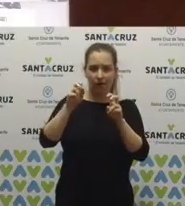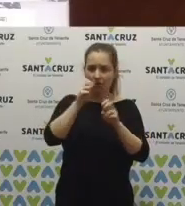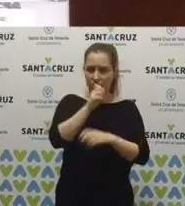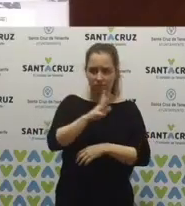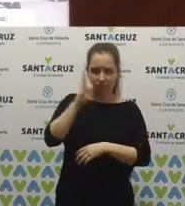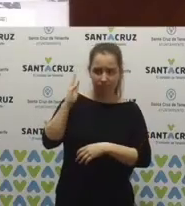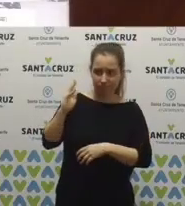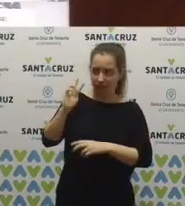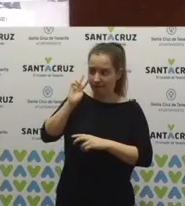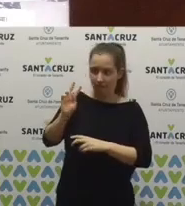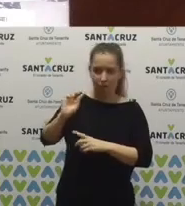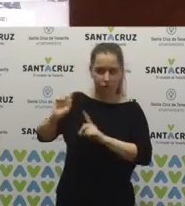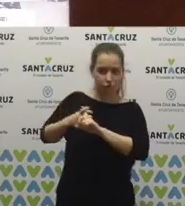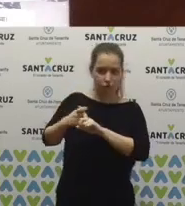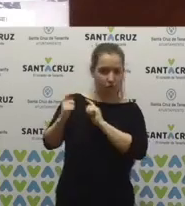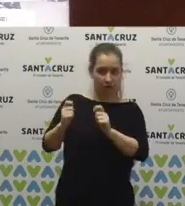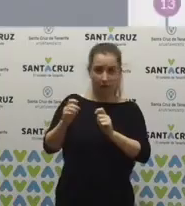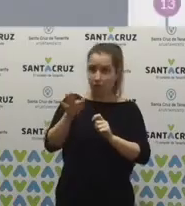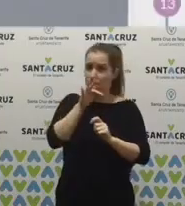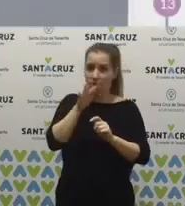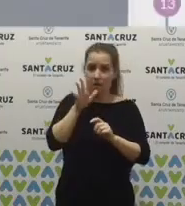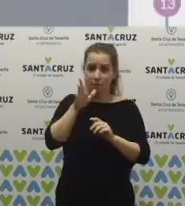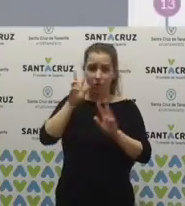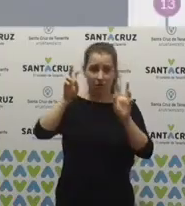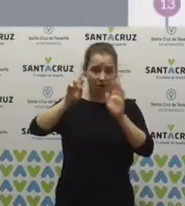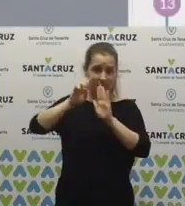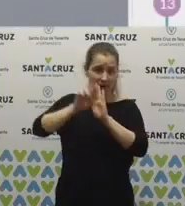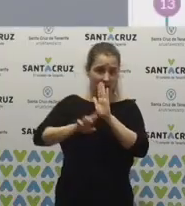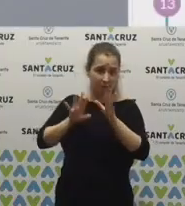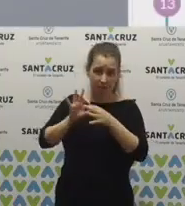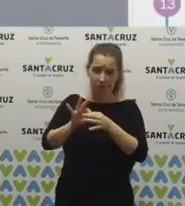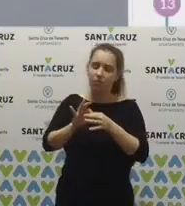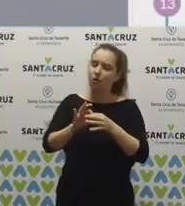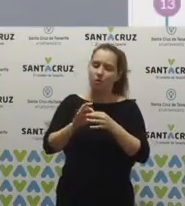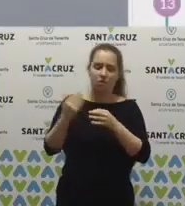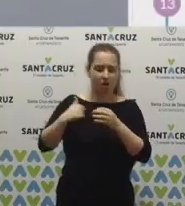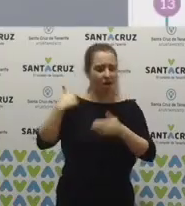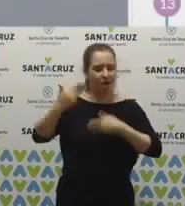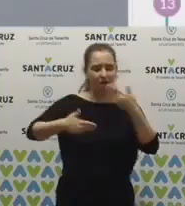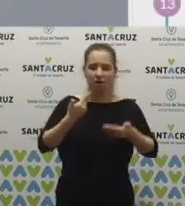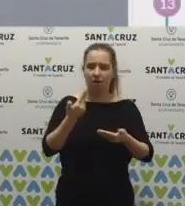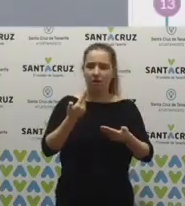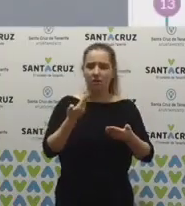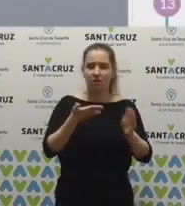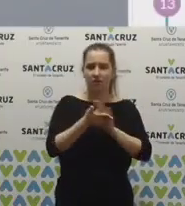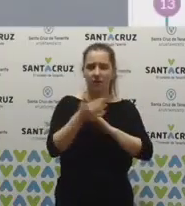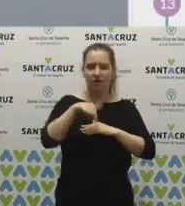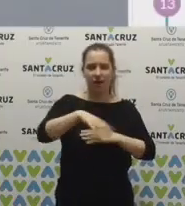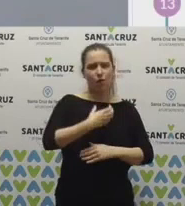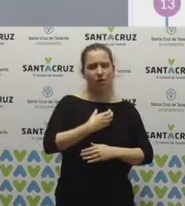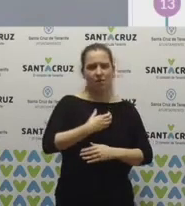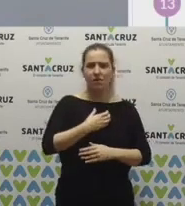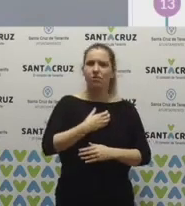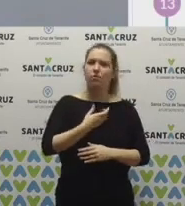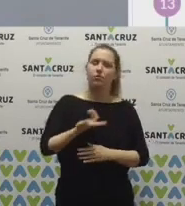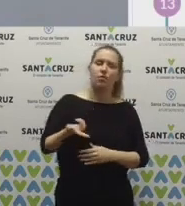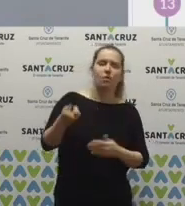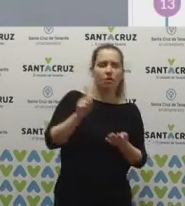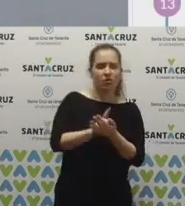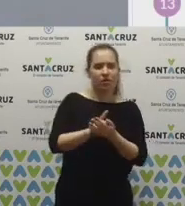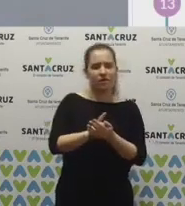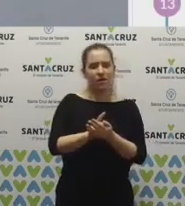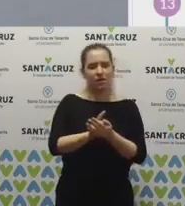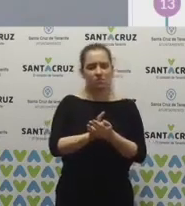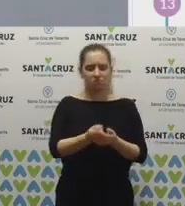por la situación del reglamento y que este ayuntamiento recupere el espíritu de la concordia de contar con todos los sectores